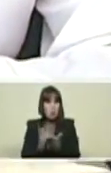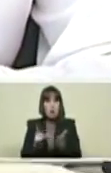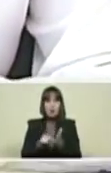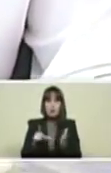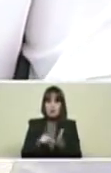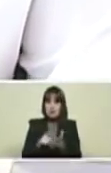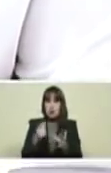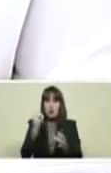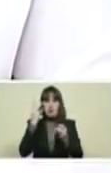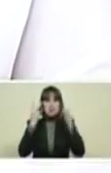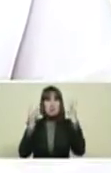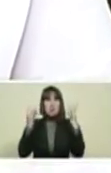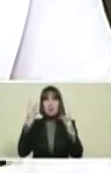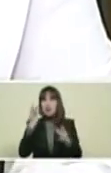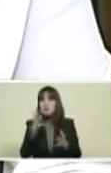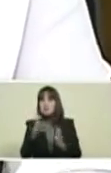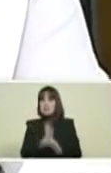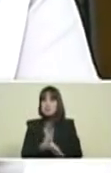hay que inventar más.